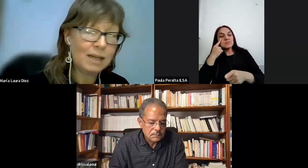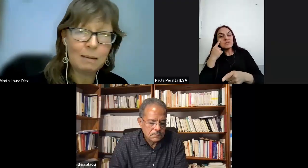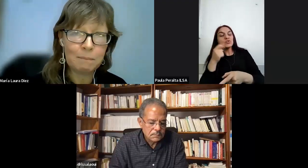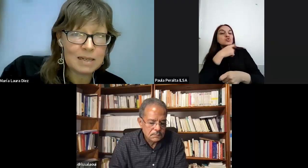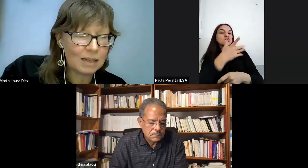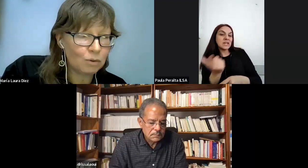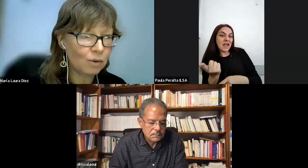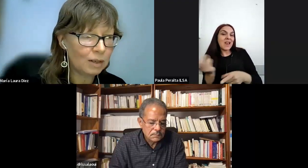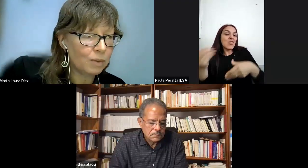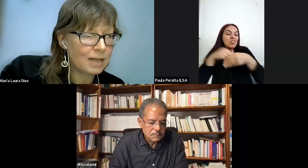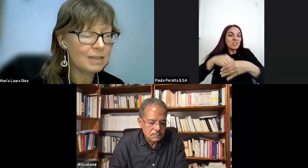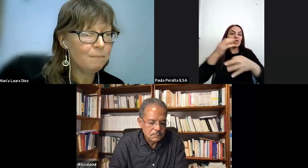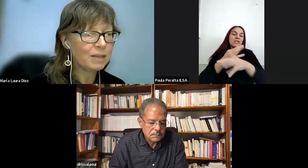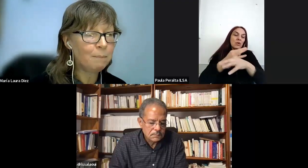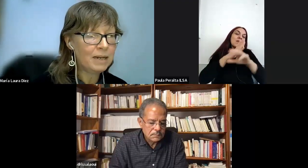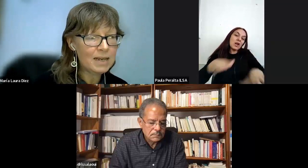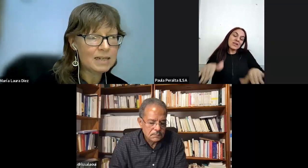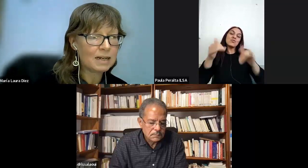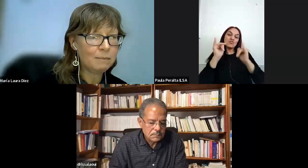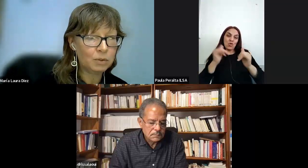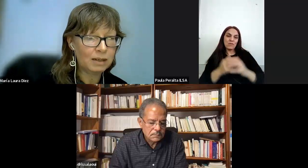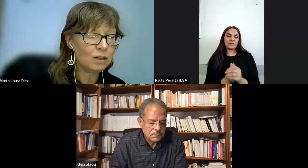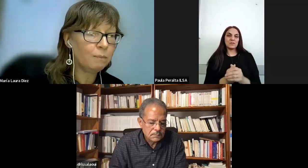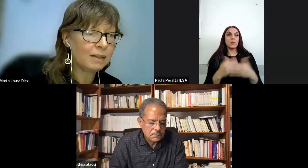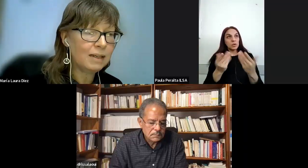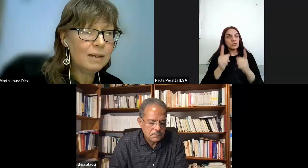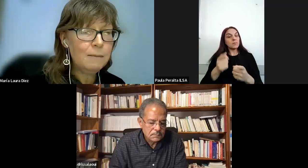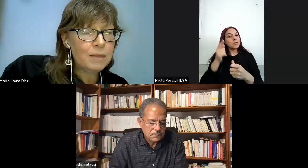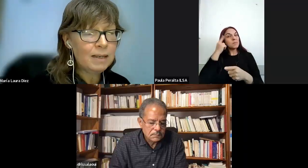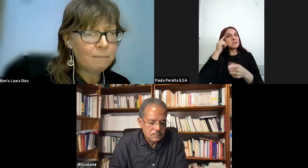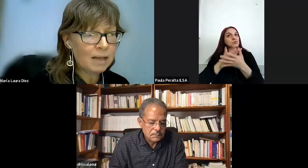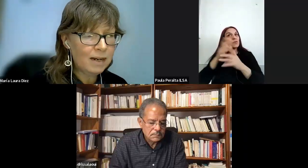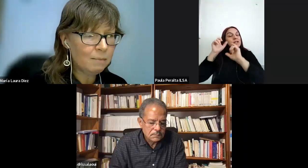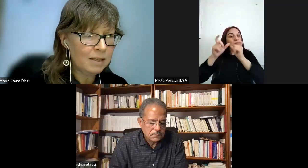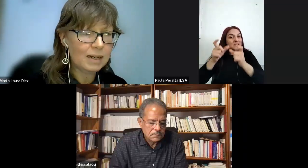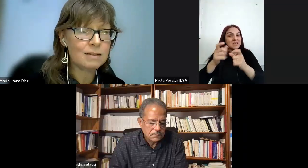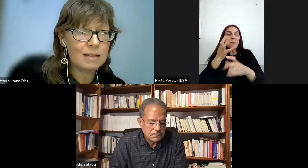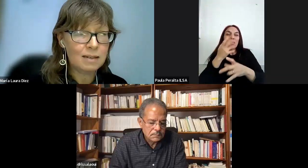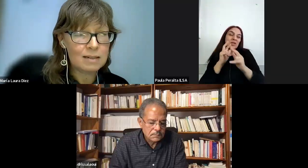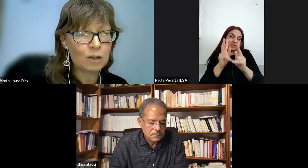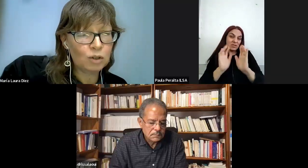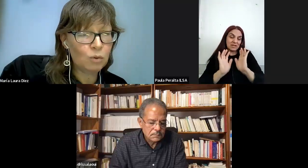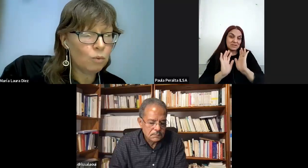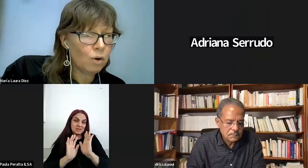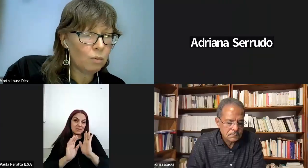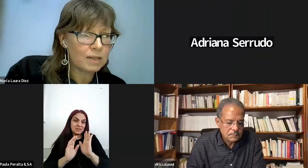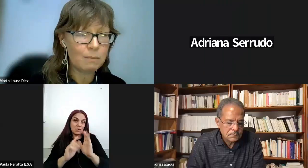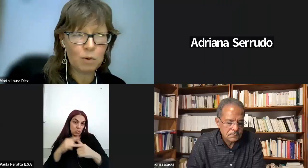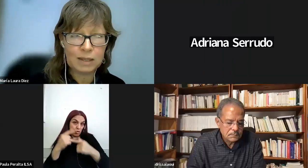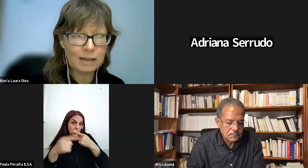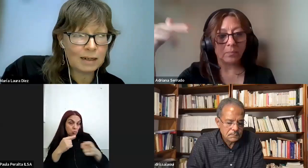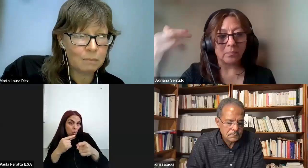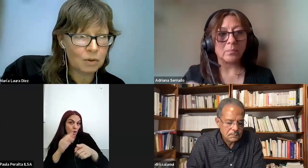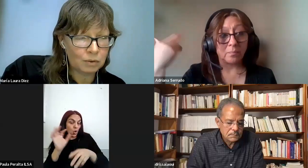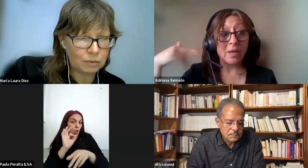bueno venía pensando algunas experiencias que me gustaría compartir Adriana me dirá si continúo o